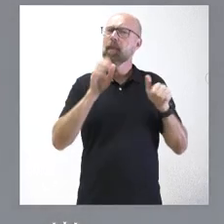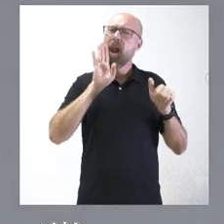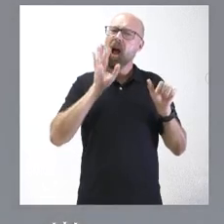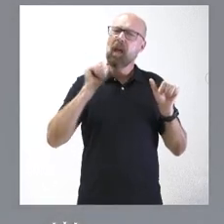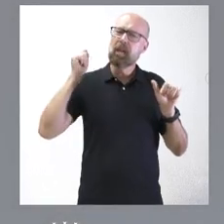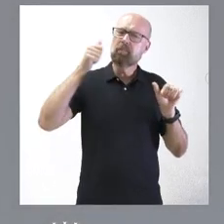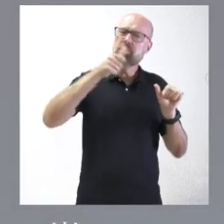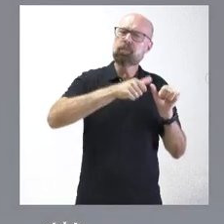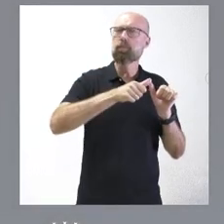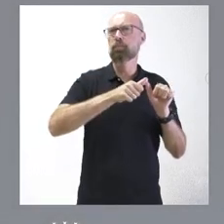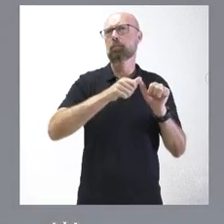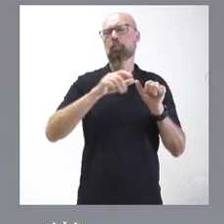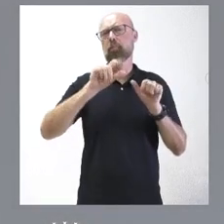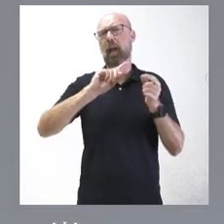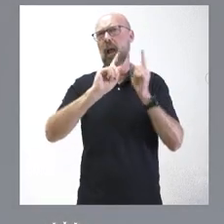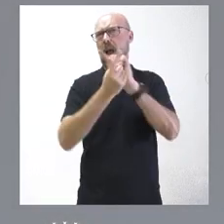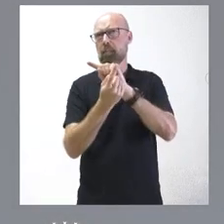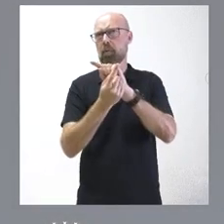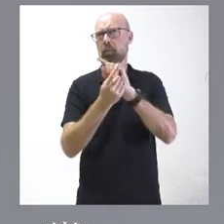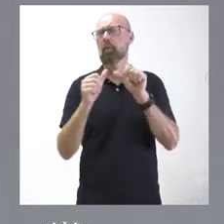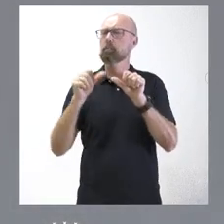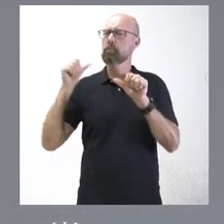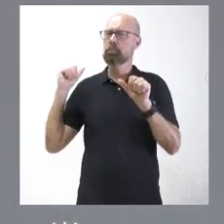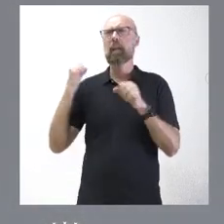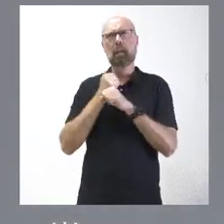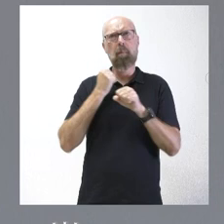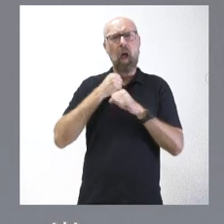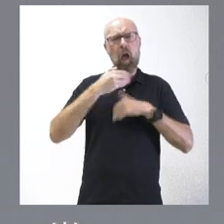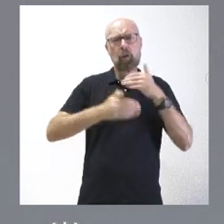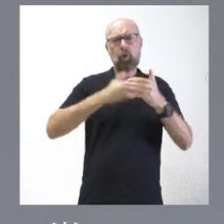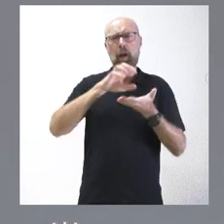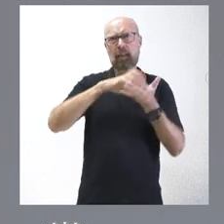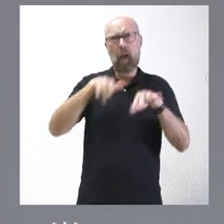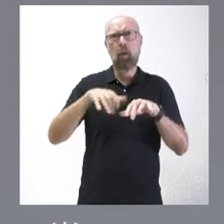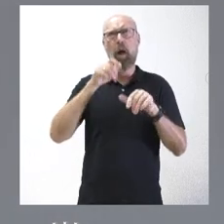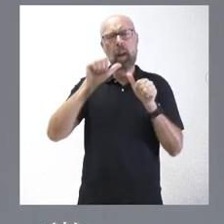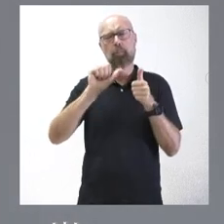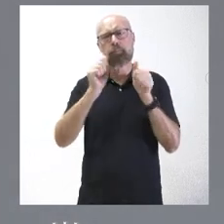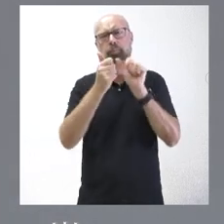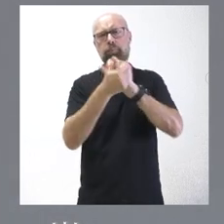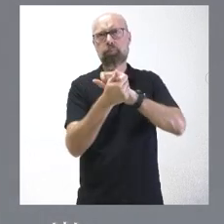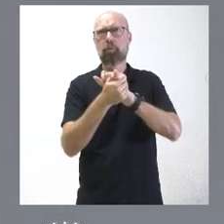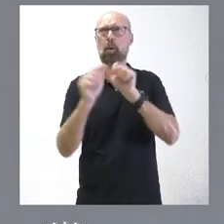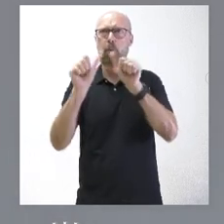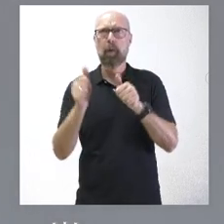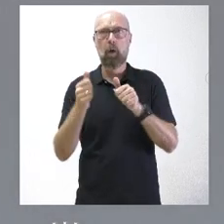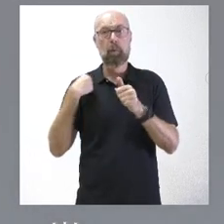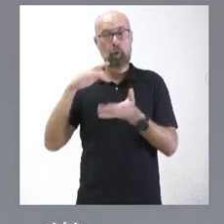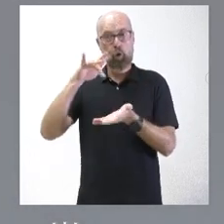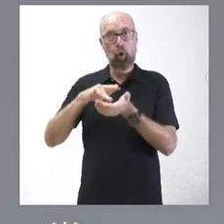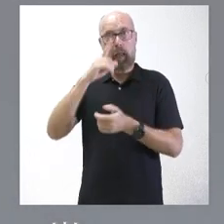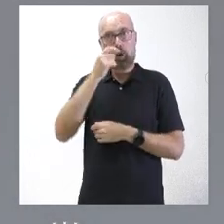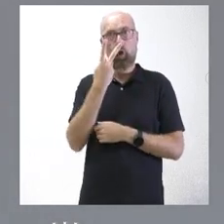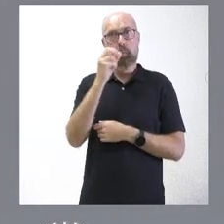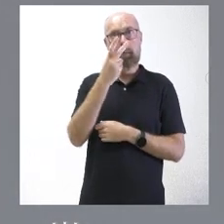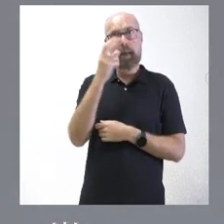modelo que existe y desde el que se venía trabajando ya en Castilla y León en ese año 2020 se crean los grupos